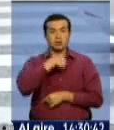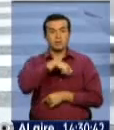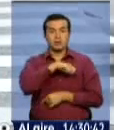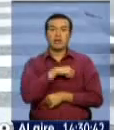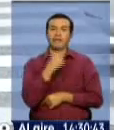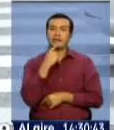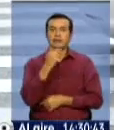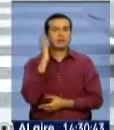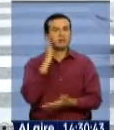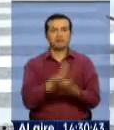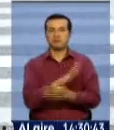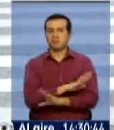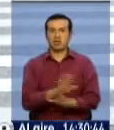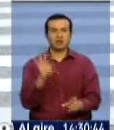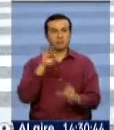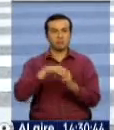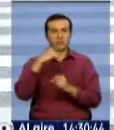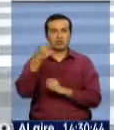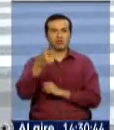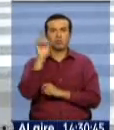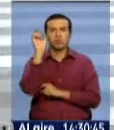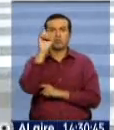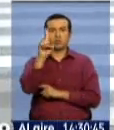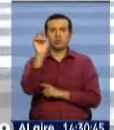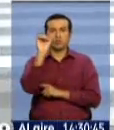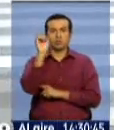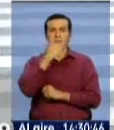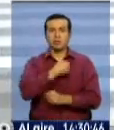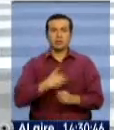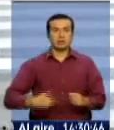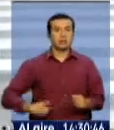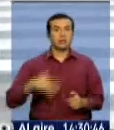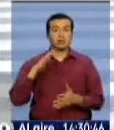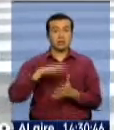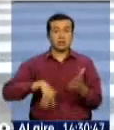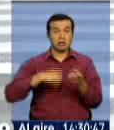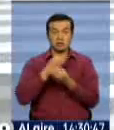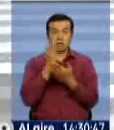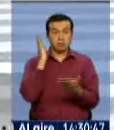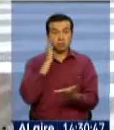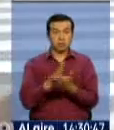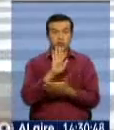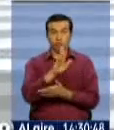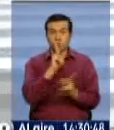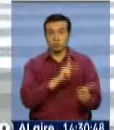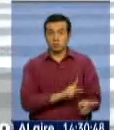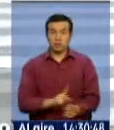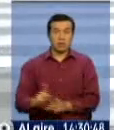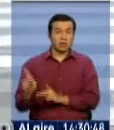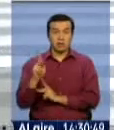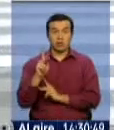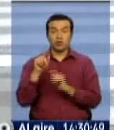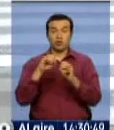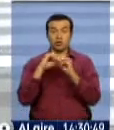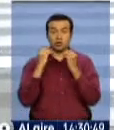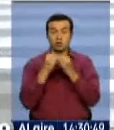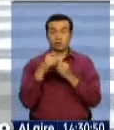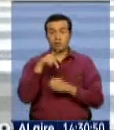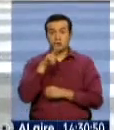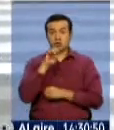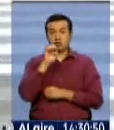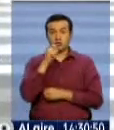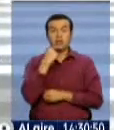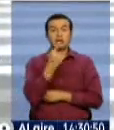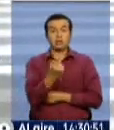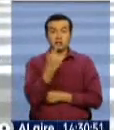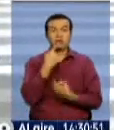por desmontado el referéndum ilegal del próximo 1 de octubre y pide al presidente catalán que dé marcha atrás en sus planes. Última hora, Partido Popular y PSOE